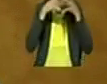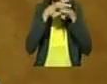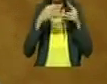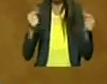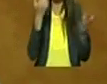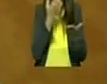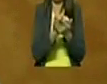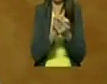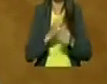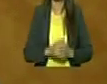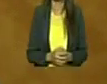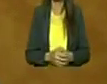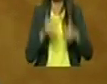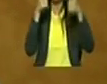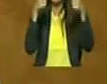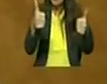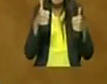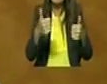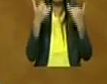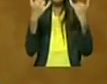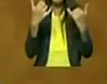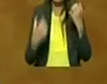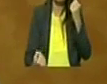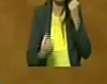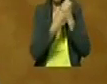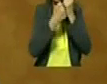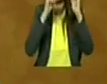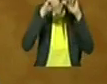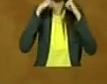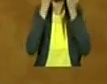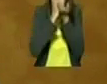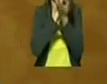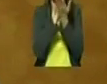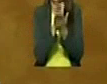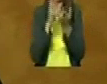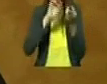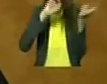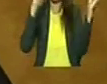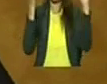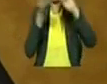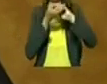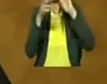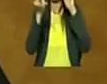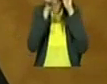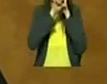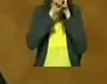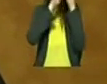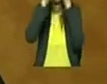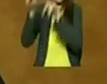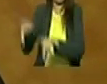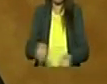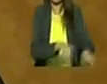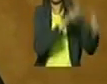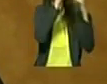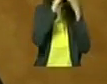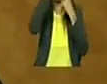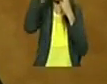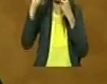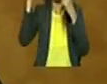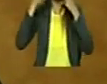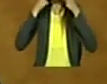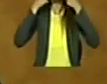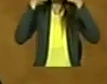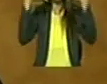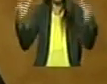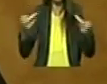bueno que hoy contemos con el apoyo de la Asamblea para tramitar la reforma al Código de la Planificación y Finanzas Públicas con el carácter